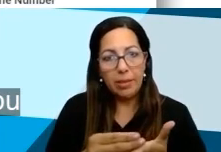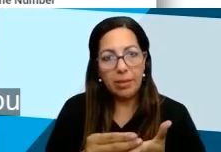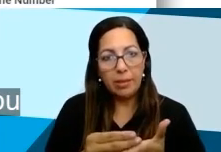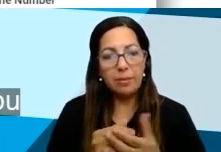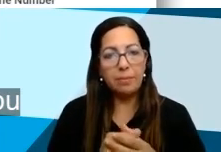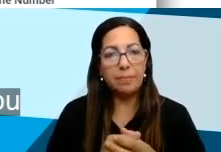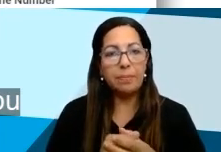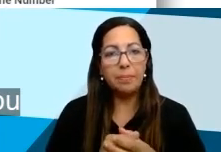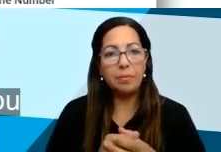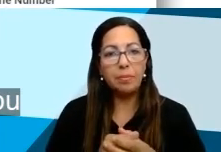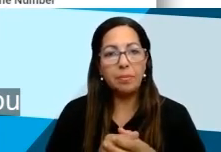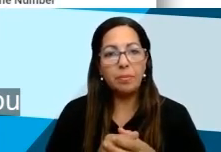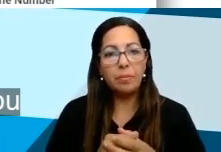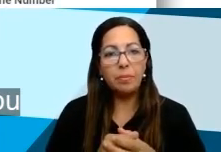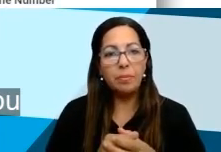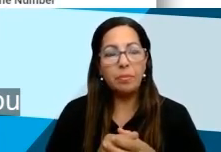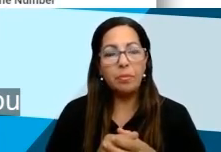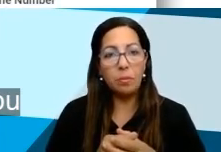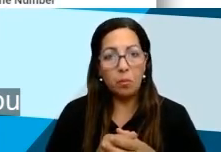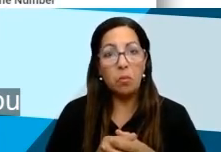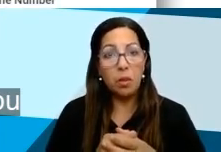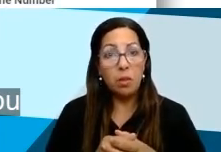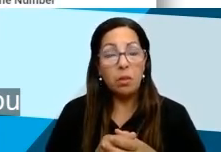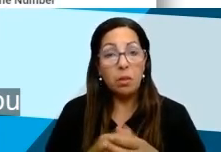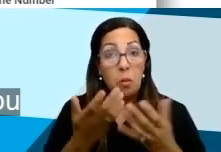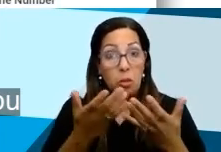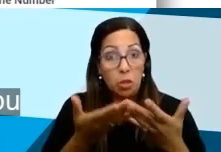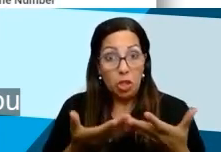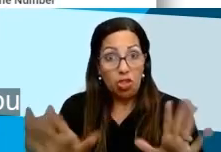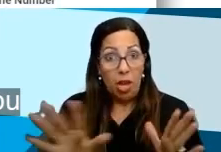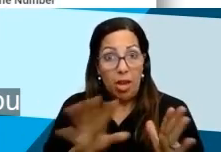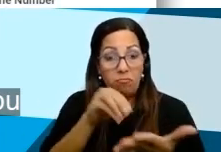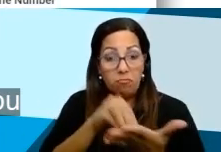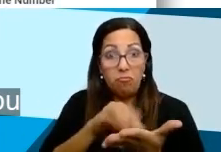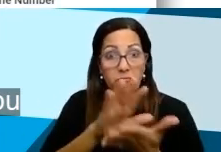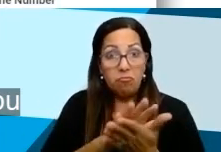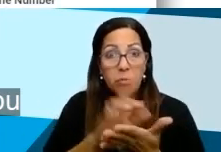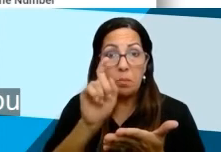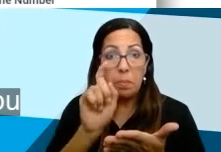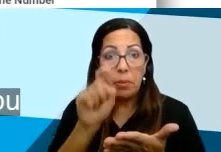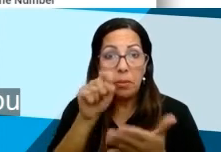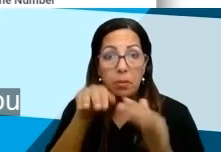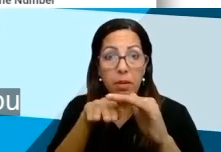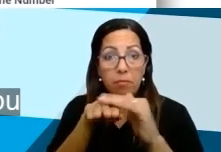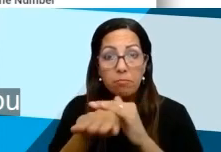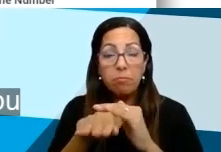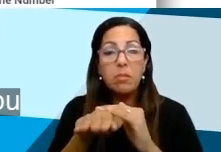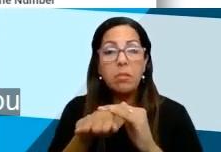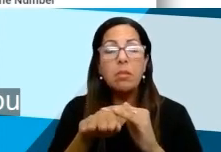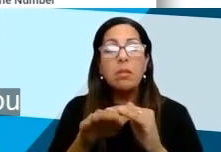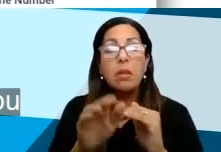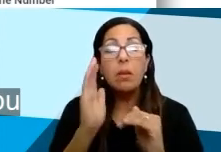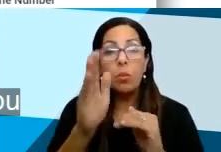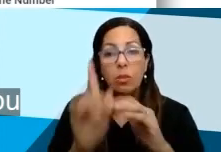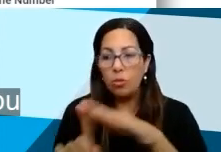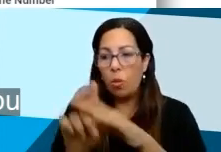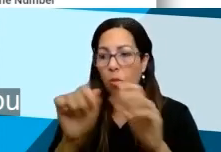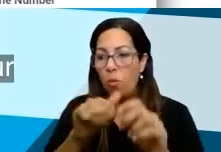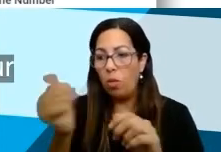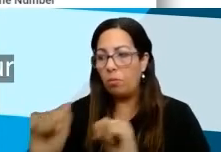Una vez ustedes accedan al registro, al botón del registro, los va a llevar a una pantalla en